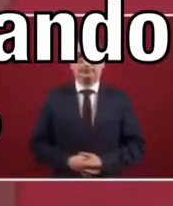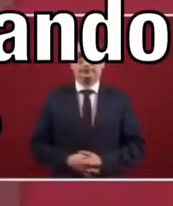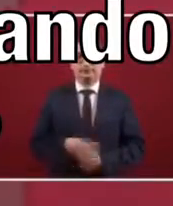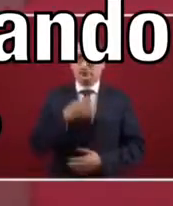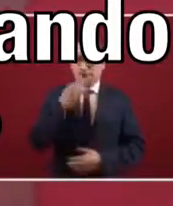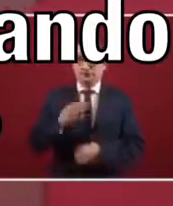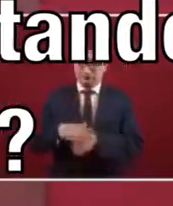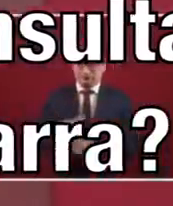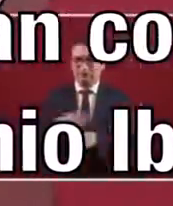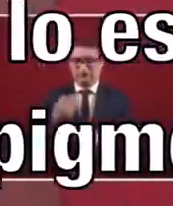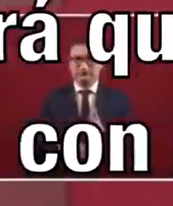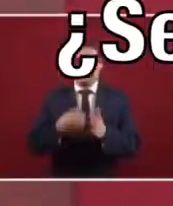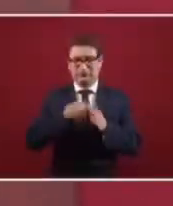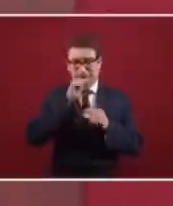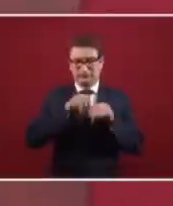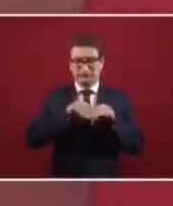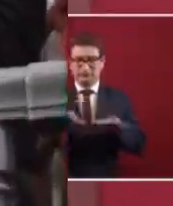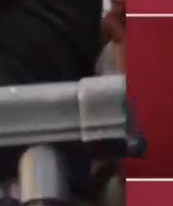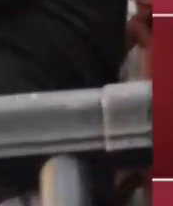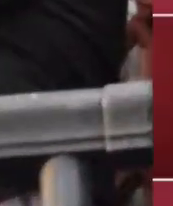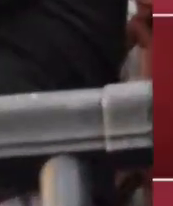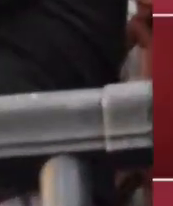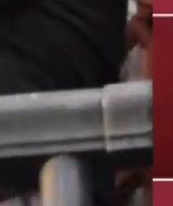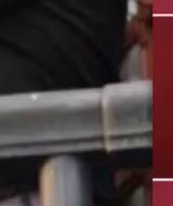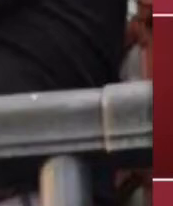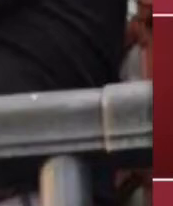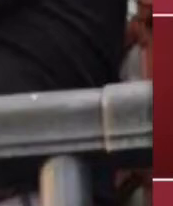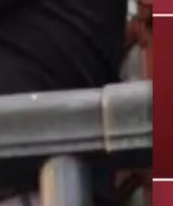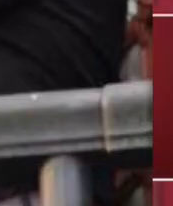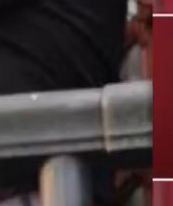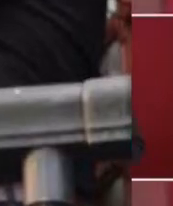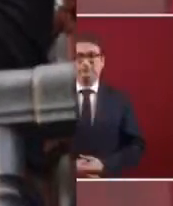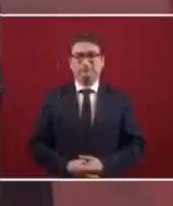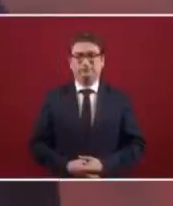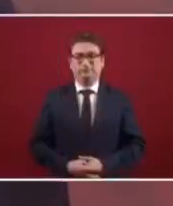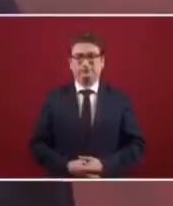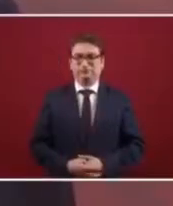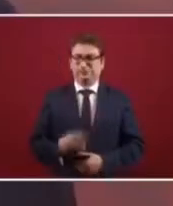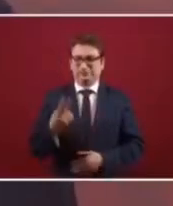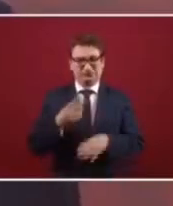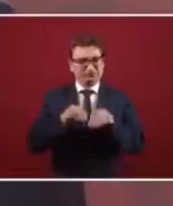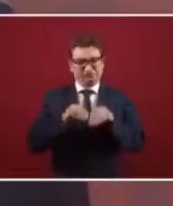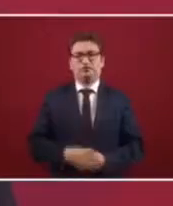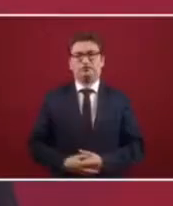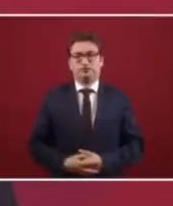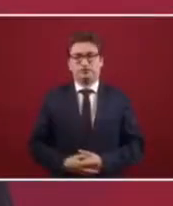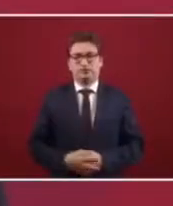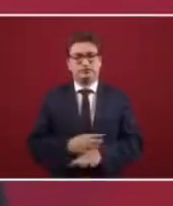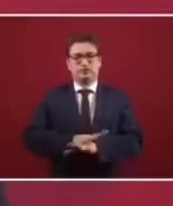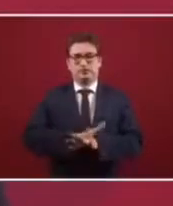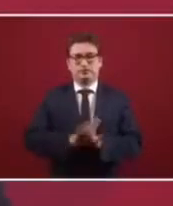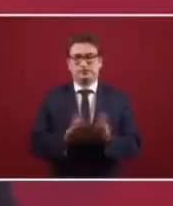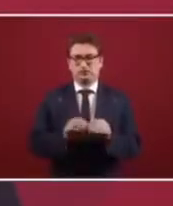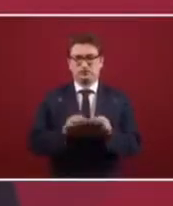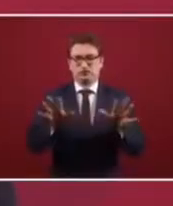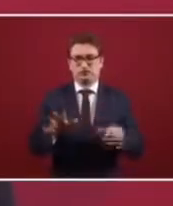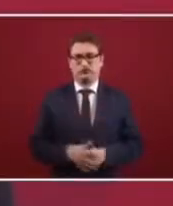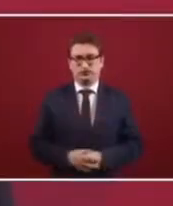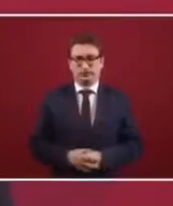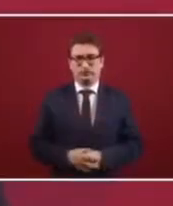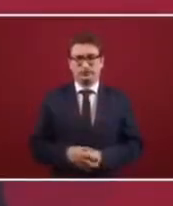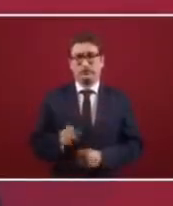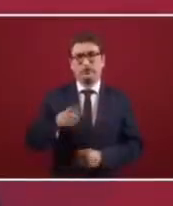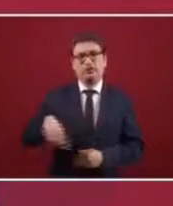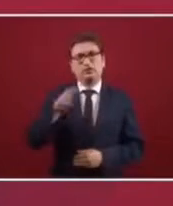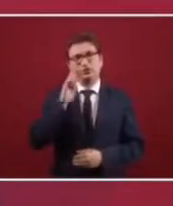más recordarles que hace falta ya desatar la campaña, ya que no estén pasando nada